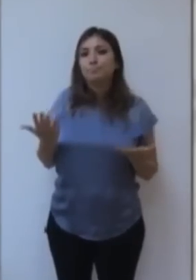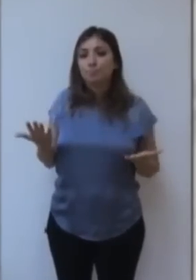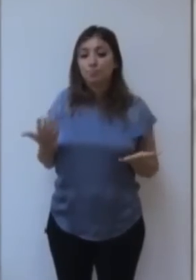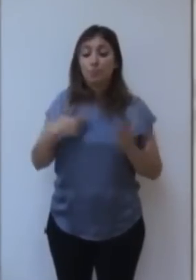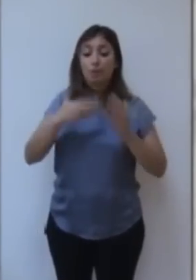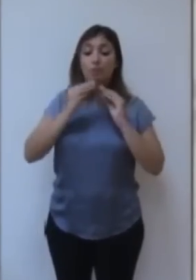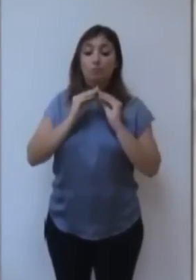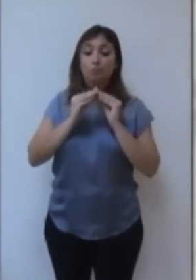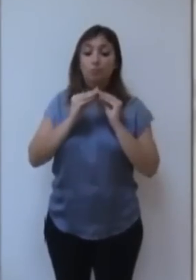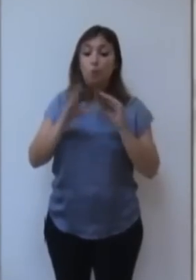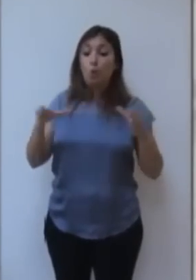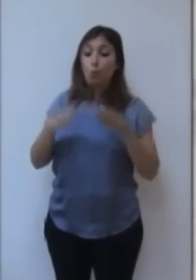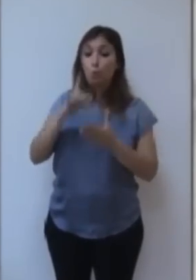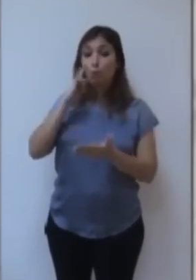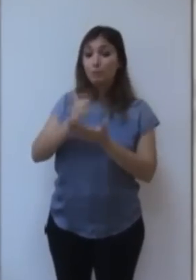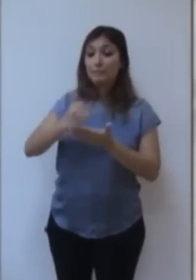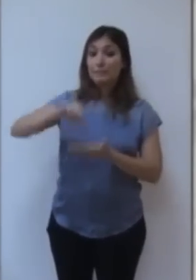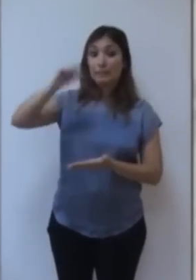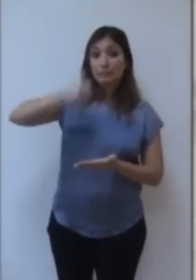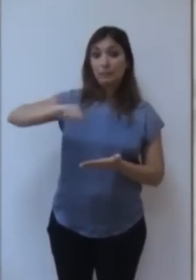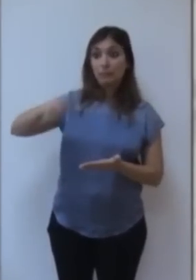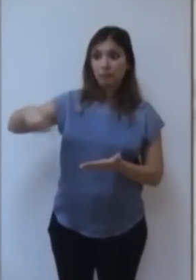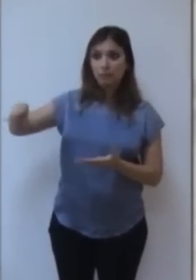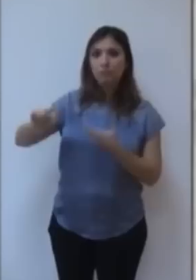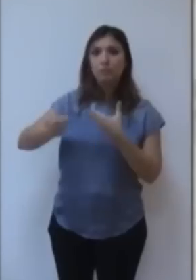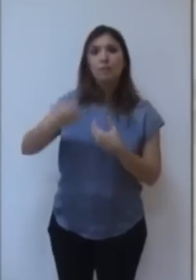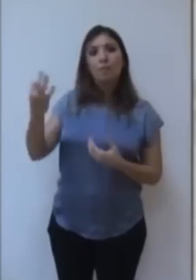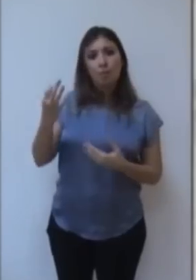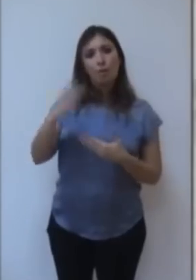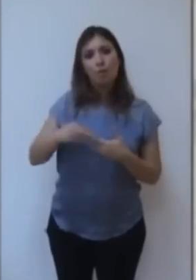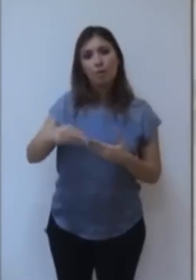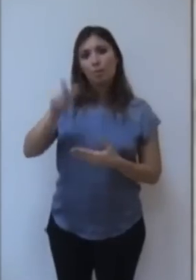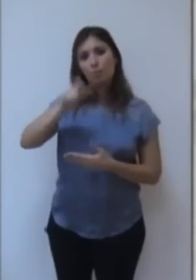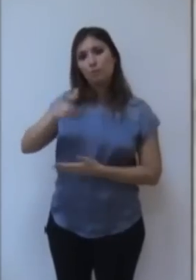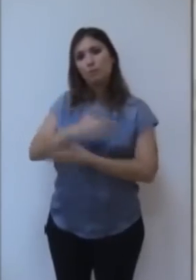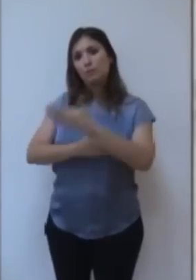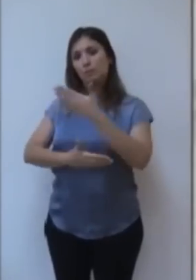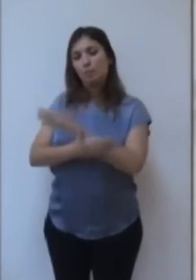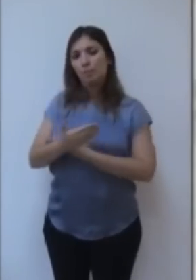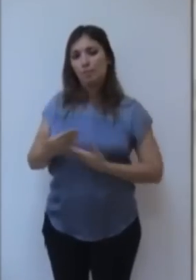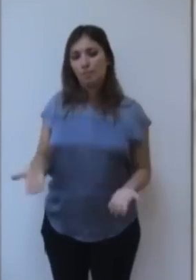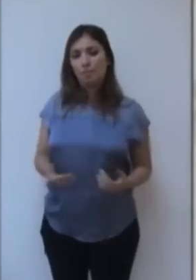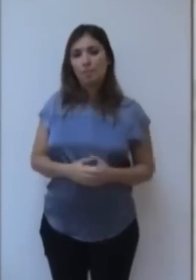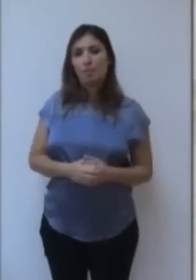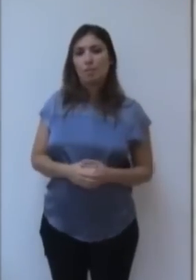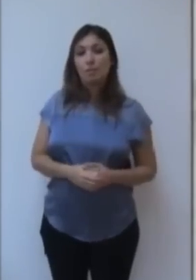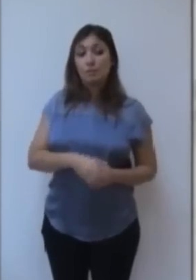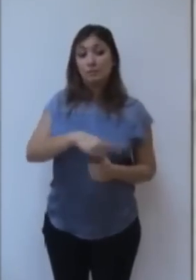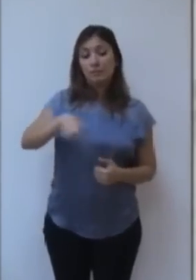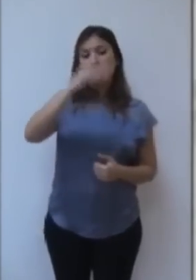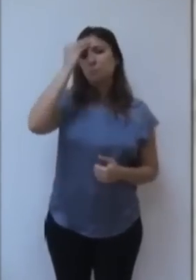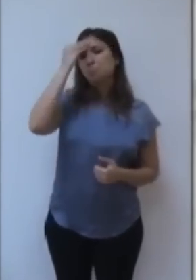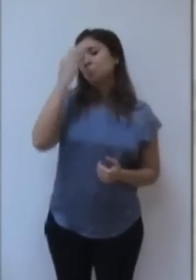cuando hace un grupo de testing, pues que en ese grupo participen personas con discapacidad, ¿no? Que piensen